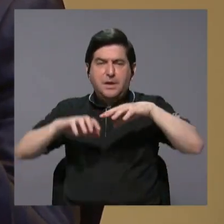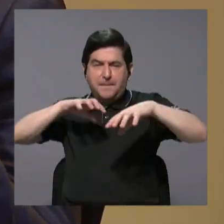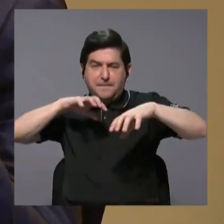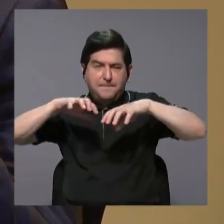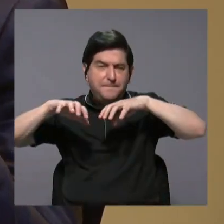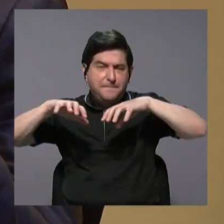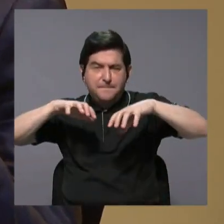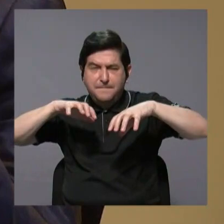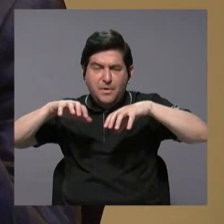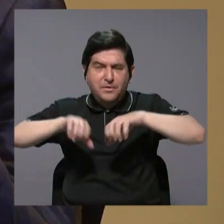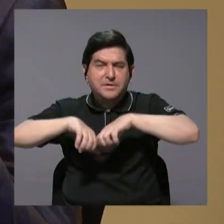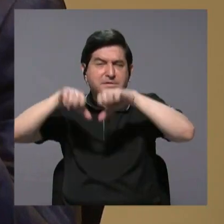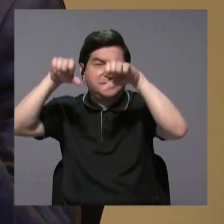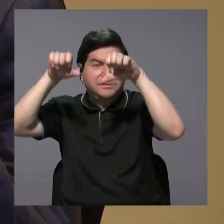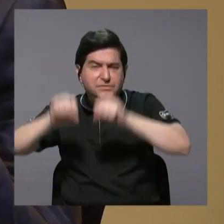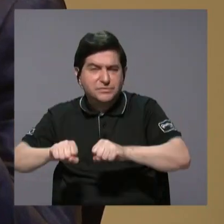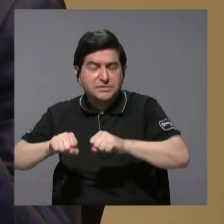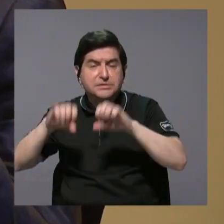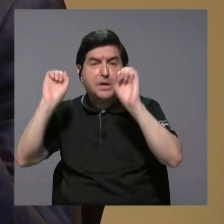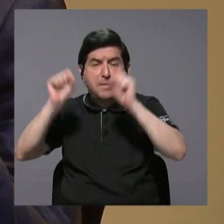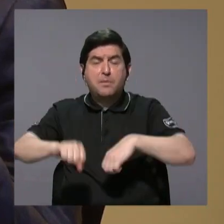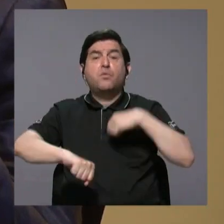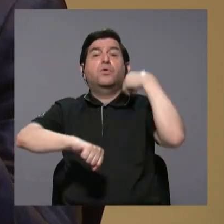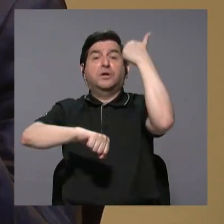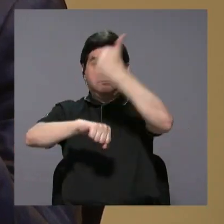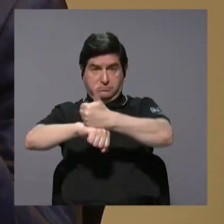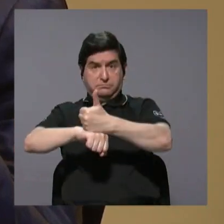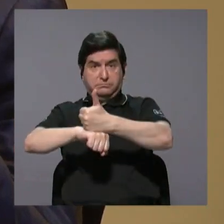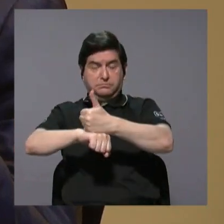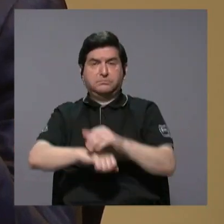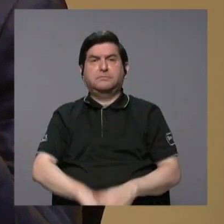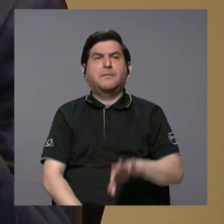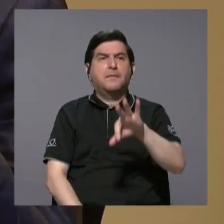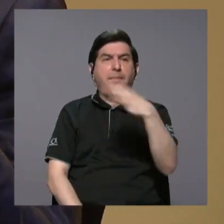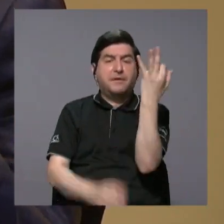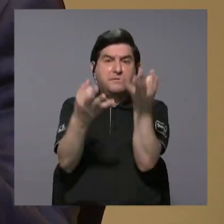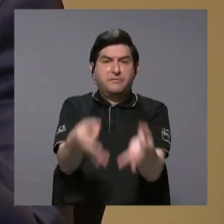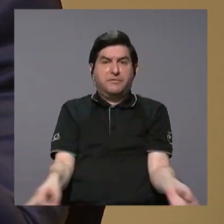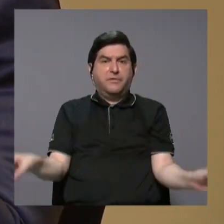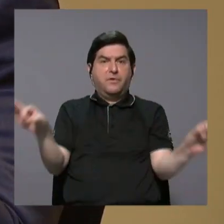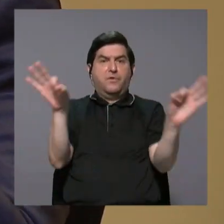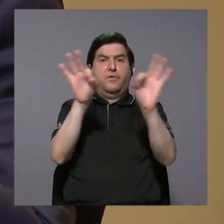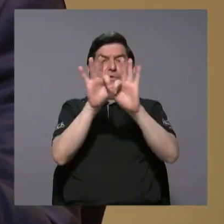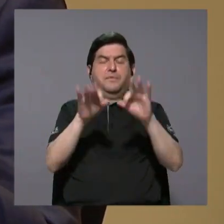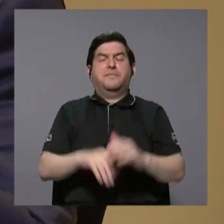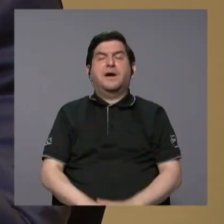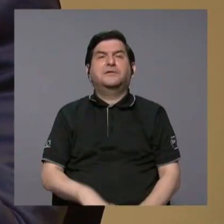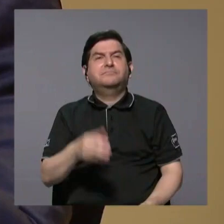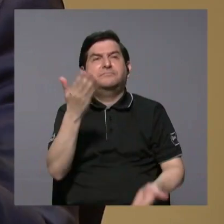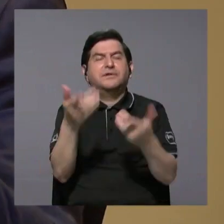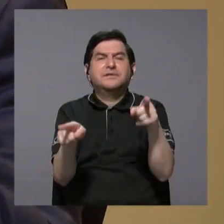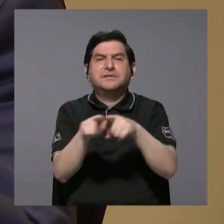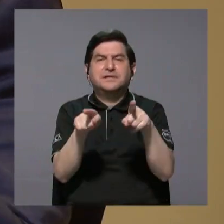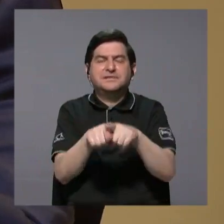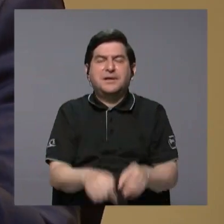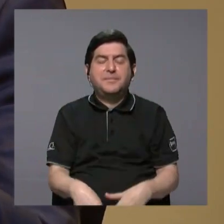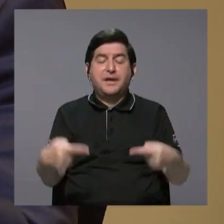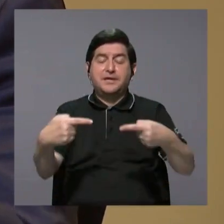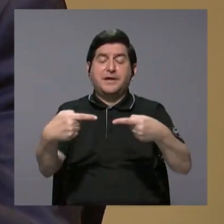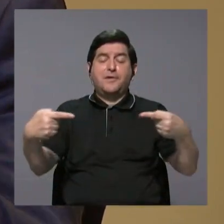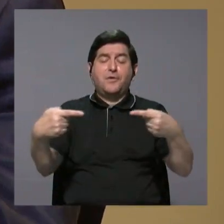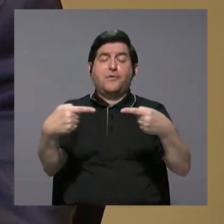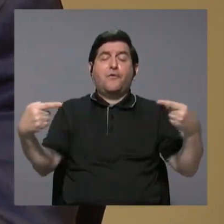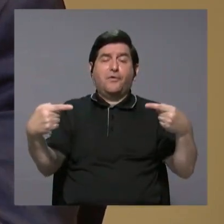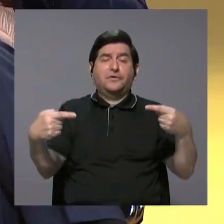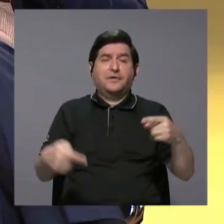ahí un sistema que puede llegar a consolidarse de forma importante y que de alguna forma también se contrapone a